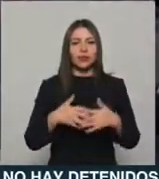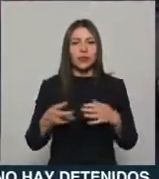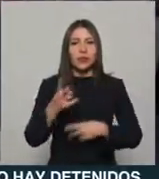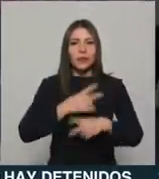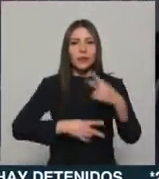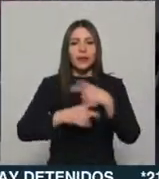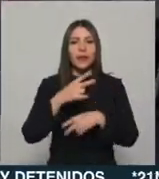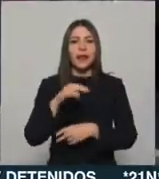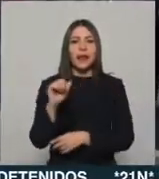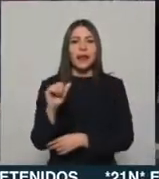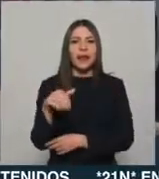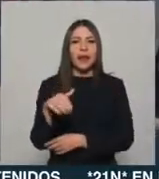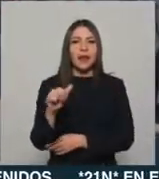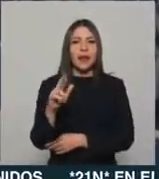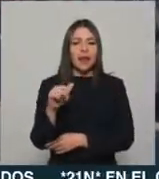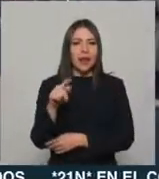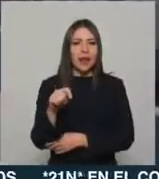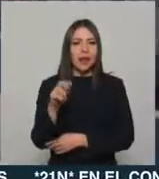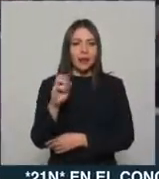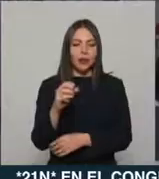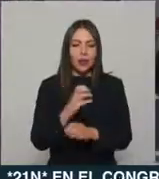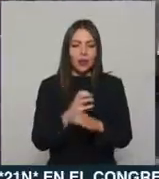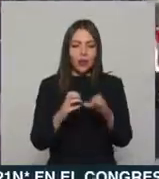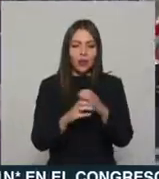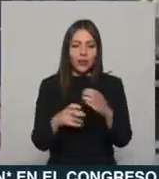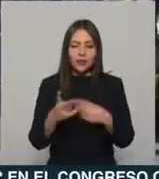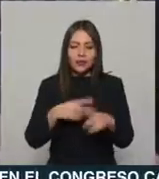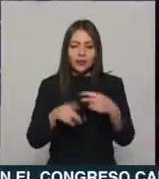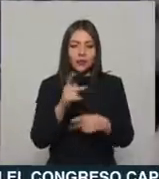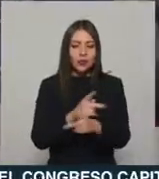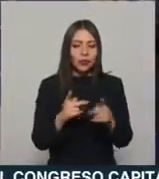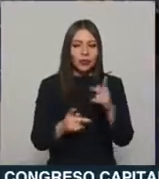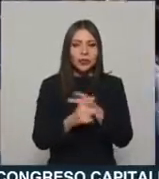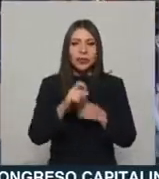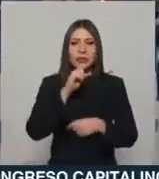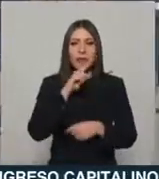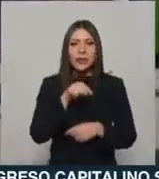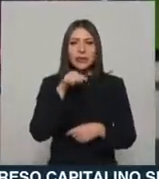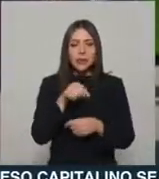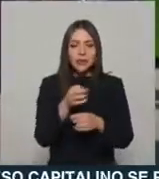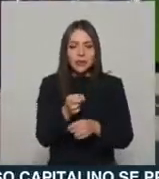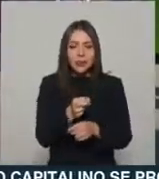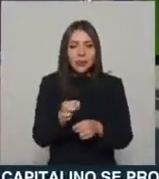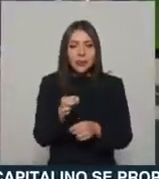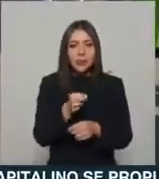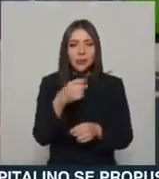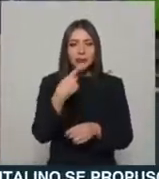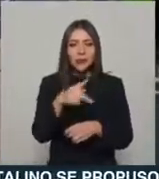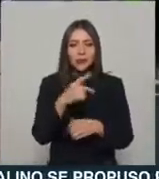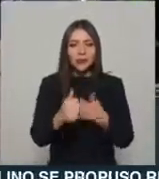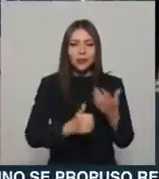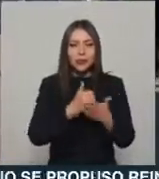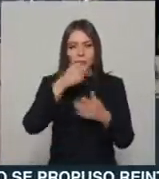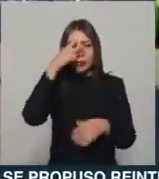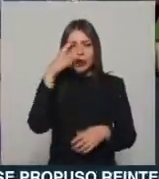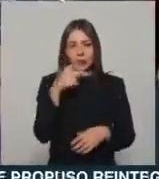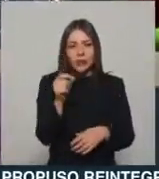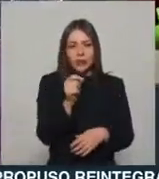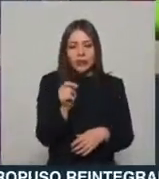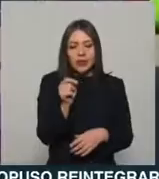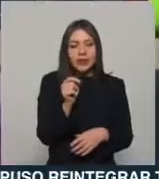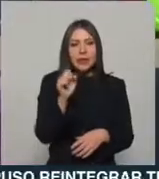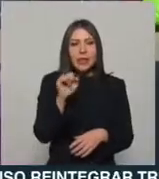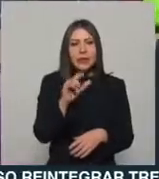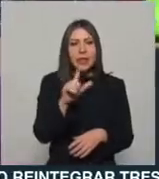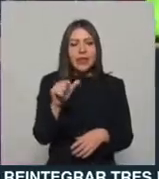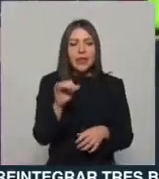y productos, por supuesto, que se derivan de esta importante semilla de la Ciudad de México. Acompáñenos para conocer una historia de vida muy interesante